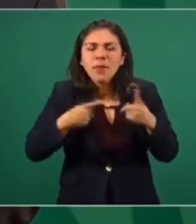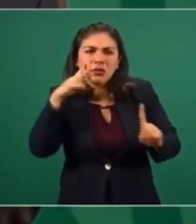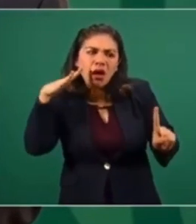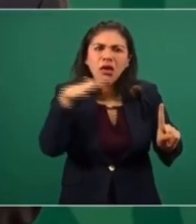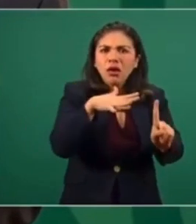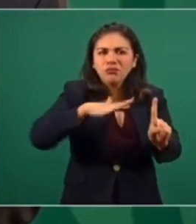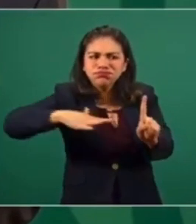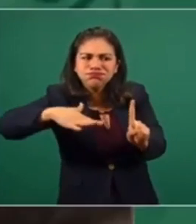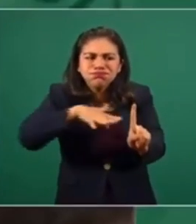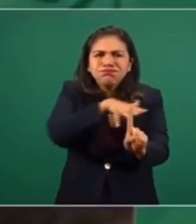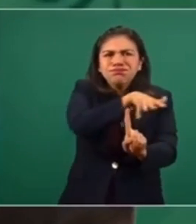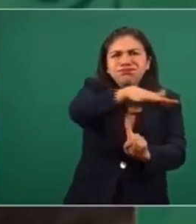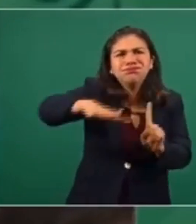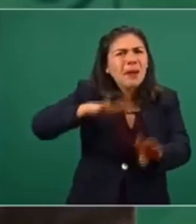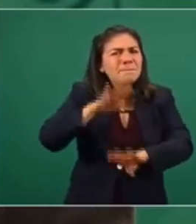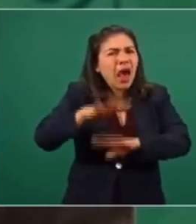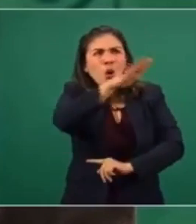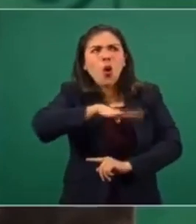observados, todos.